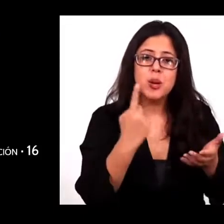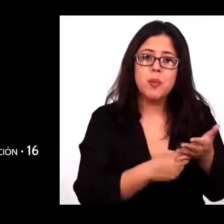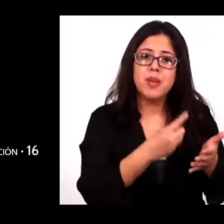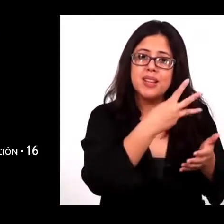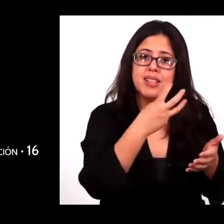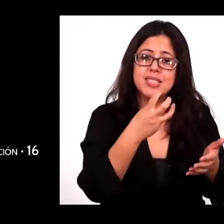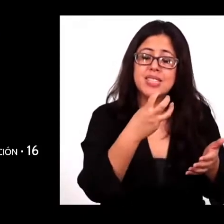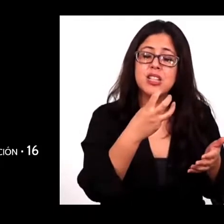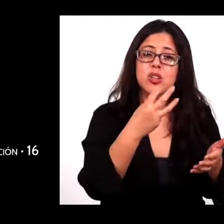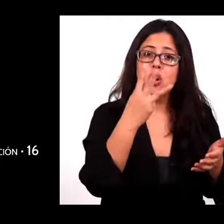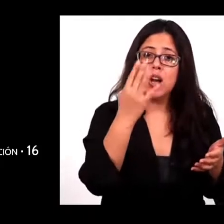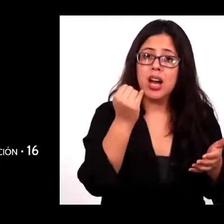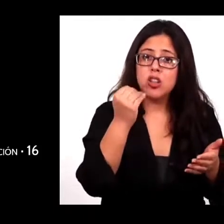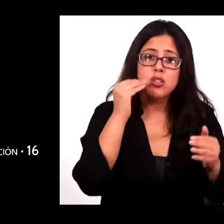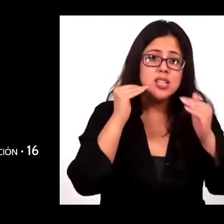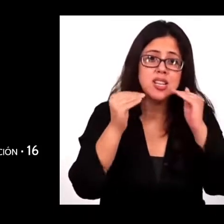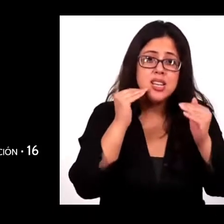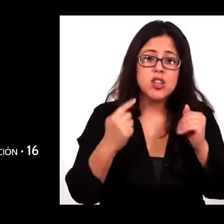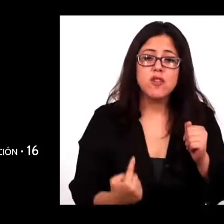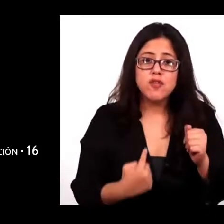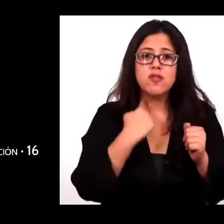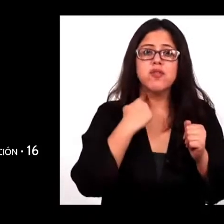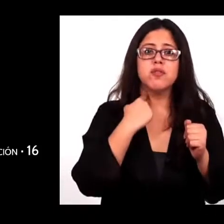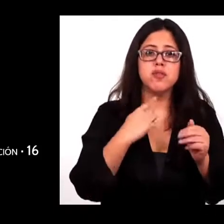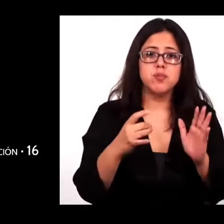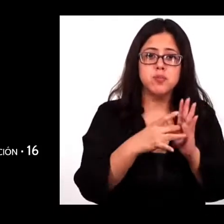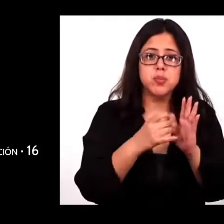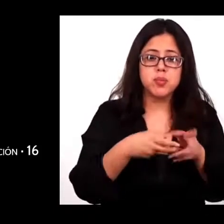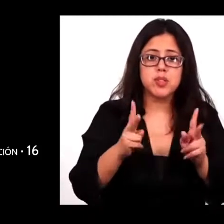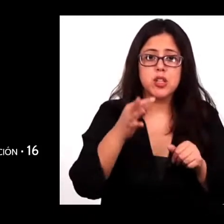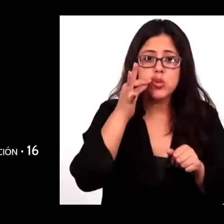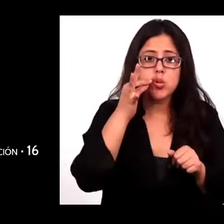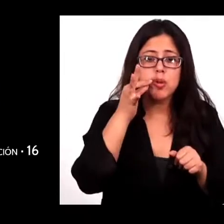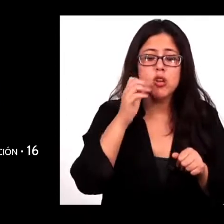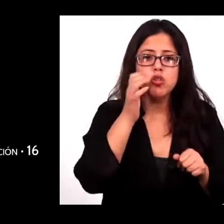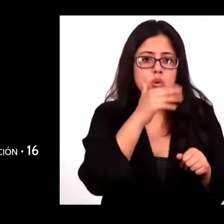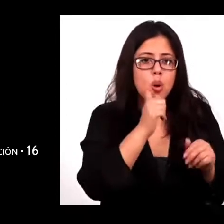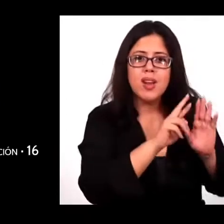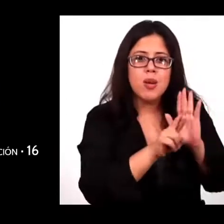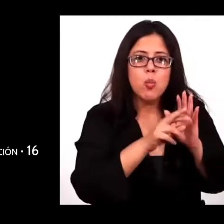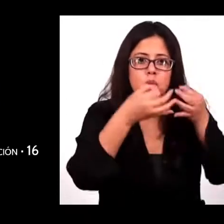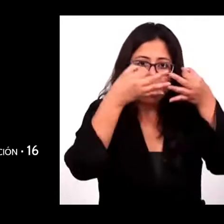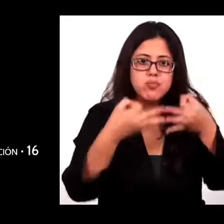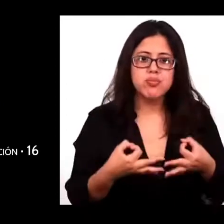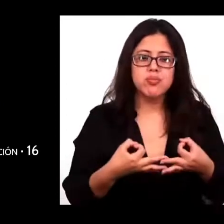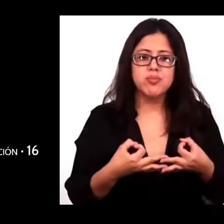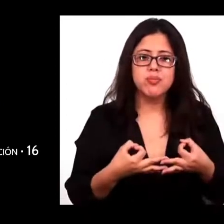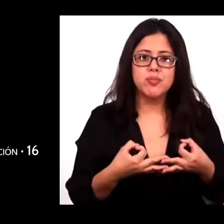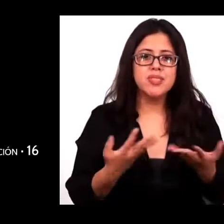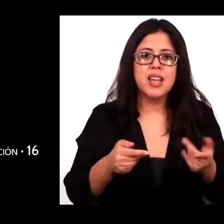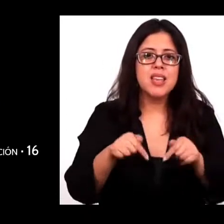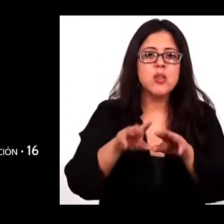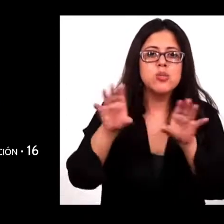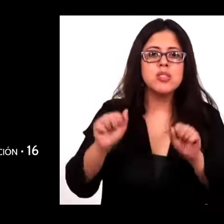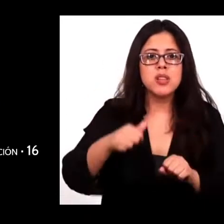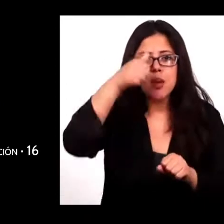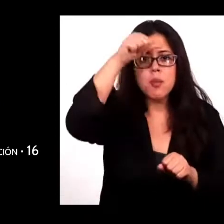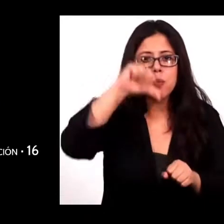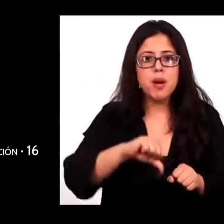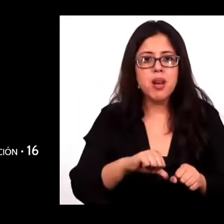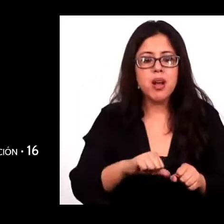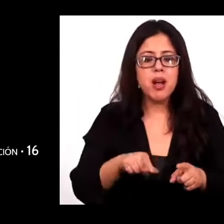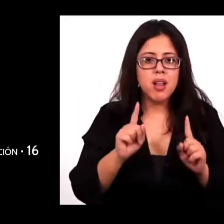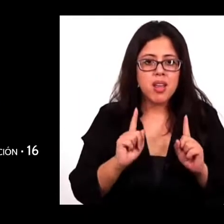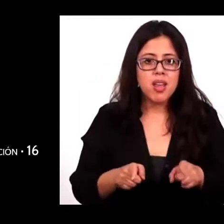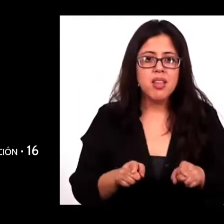1.314 niños, niñas y adolescentes víctimas de violaciones a sus derechos humanos respuestas contundentes de un sistema penal que debe no